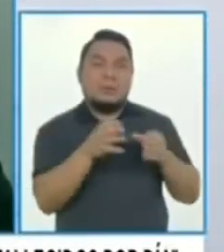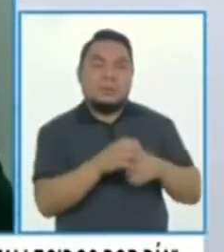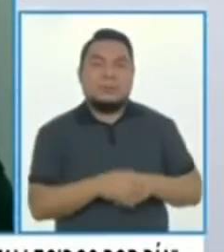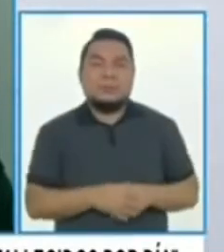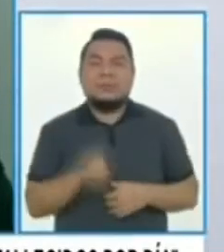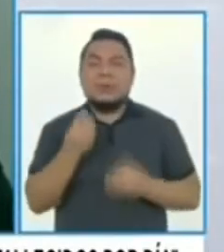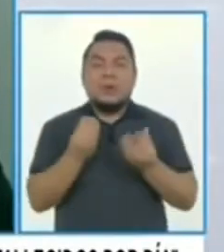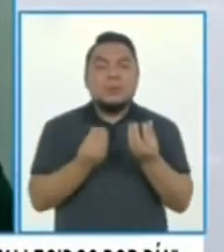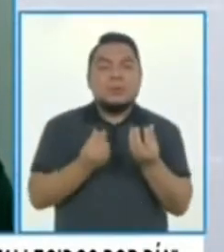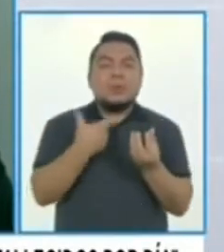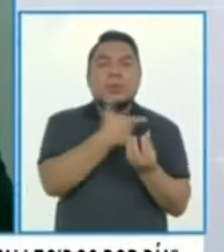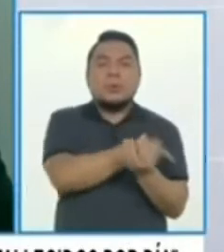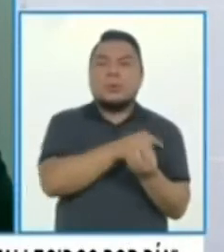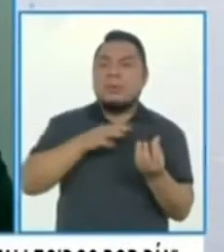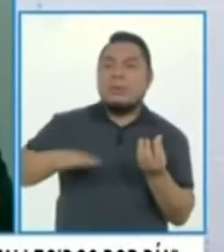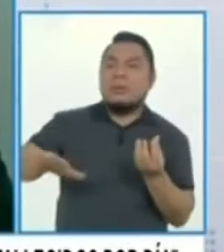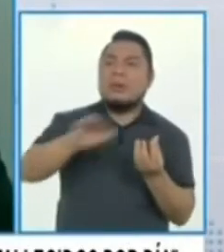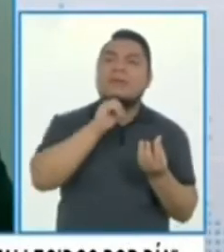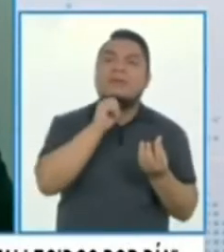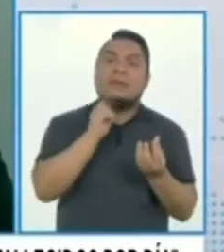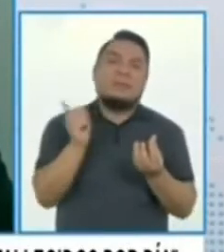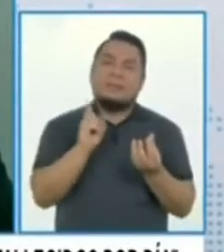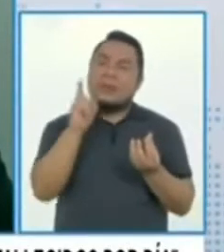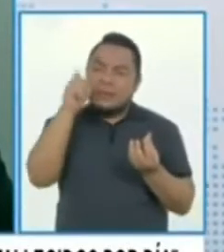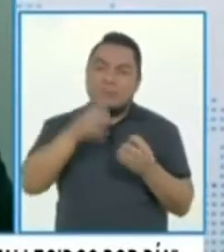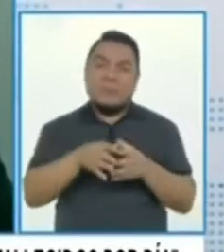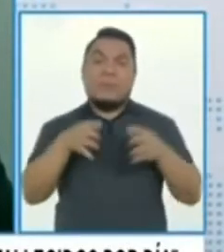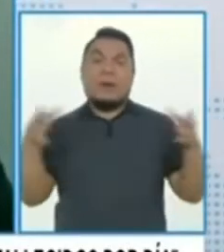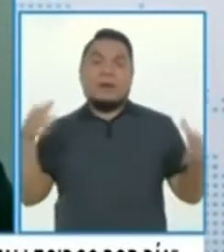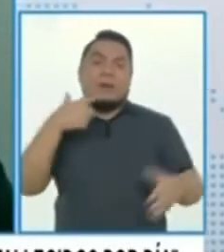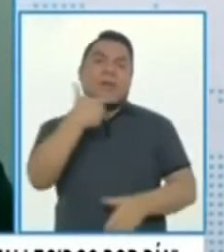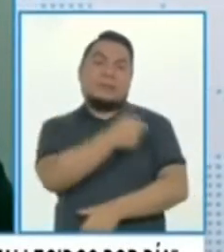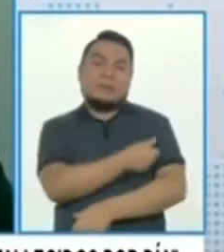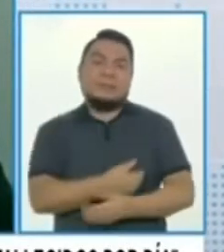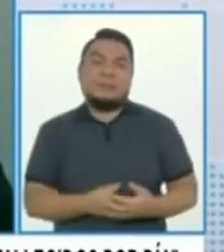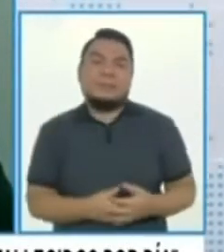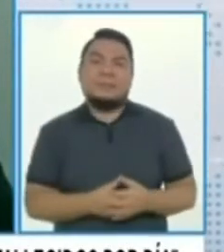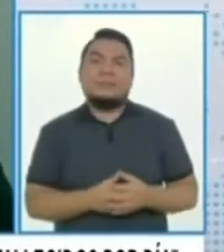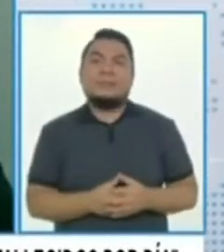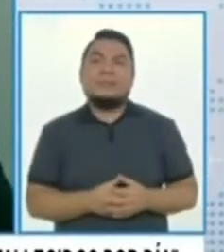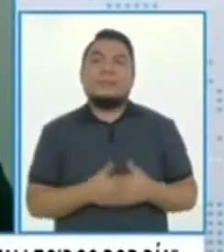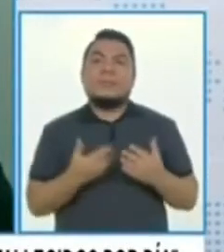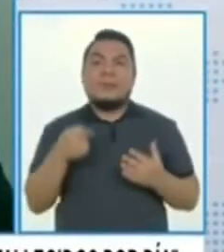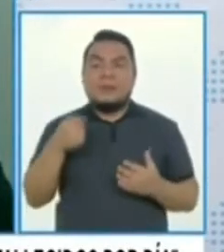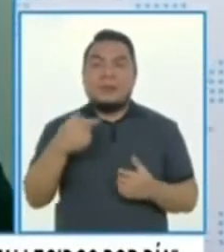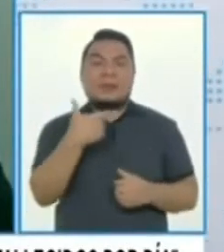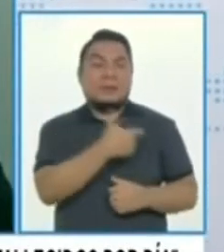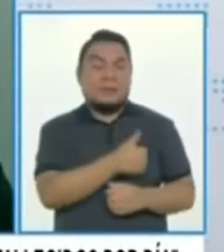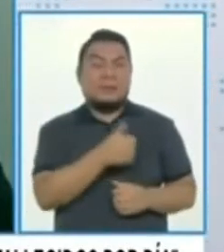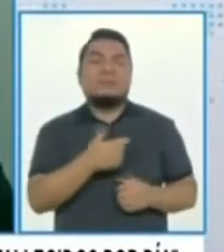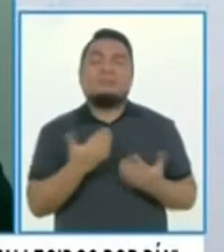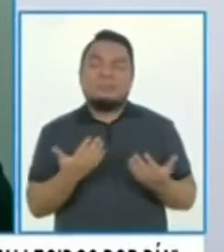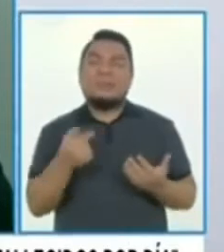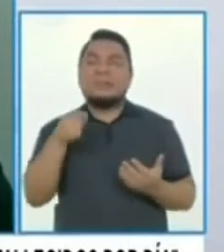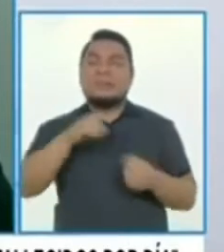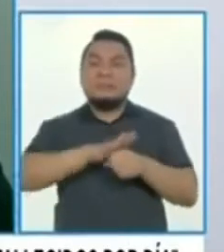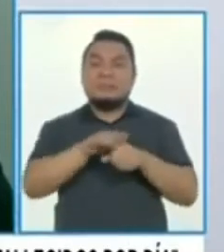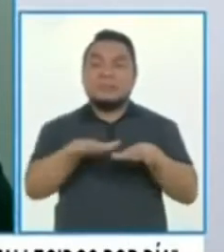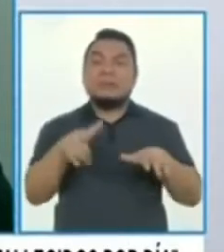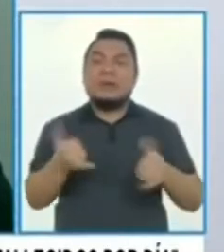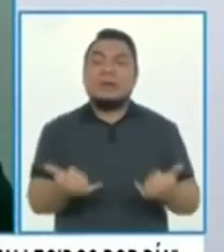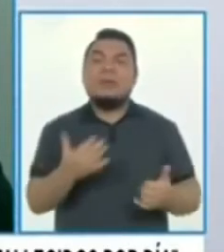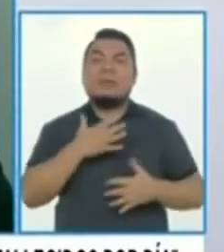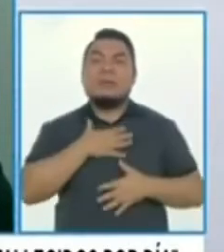solo una minoría se vacune, eso no va a servir de nada con respecto a las vacunas. ¿Qué significa el hecho de que este virus ahora ataca, digamos, a